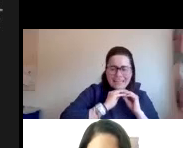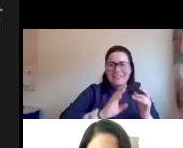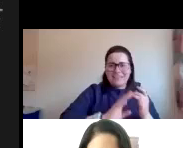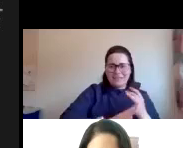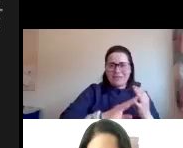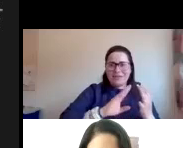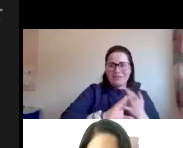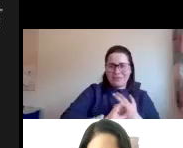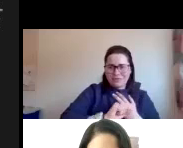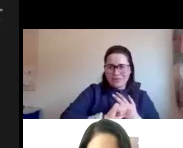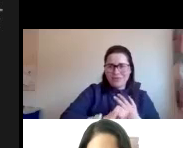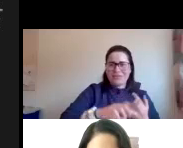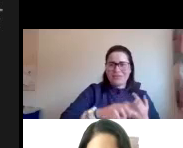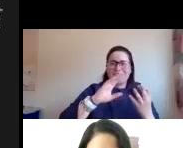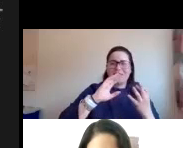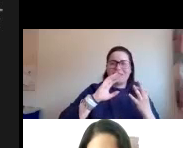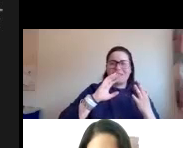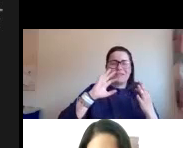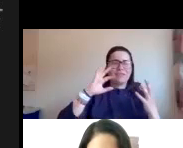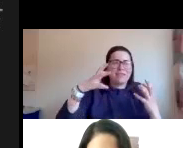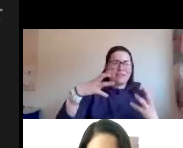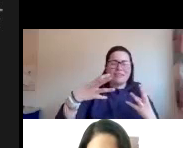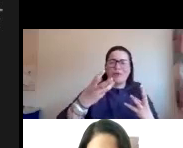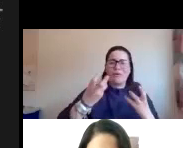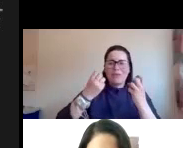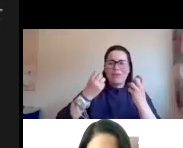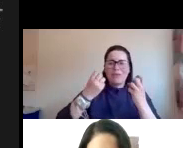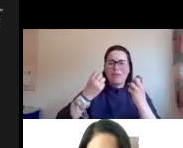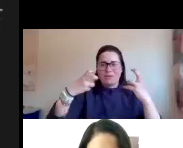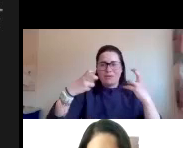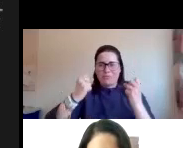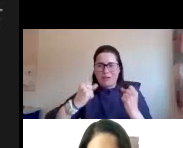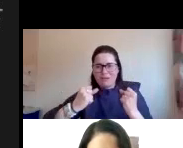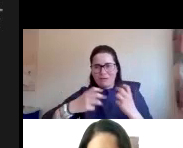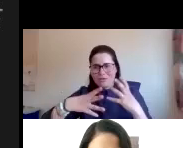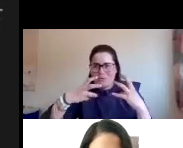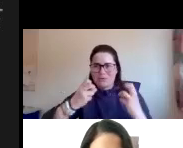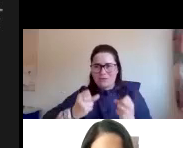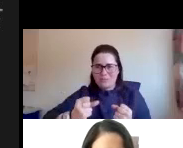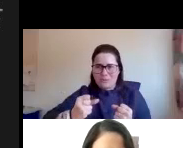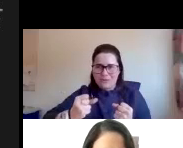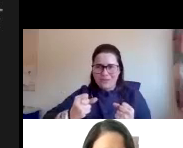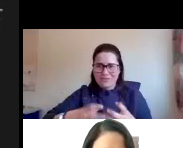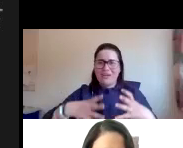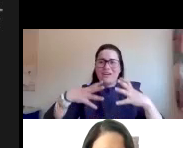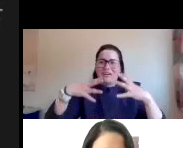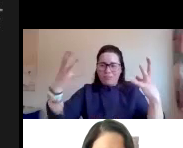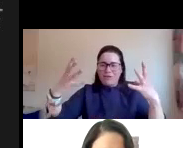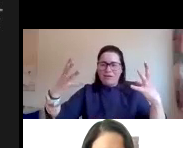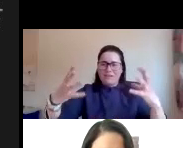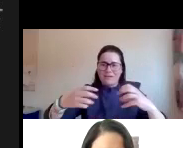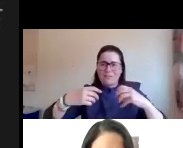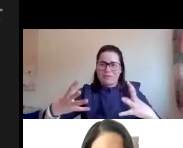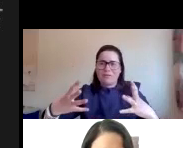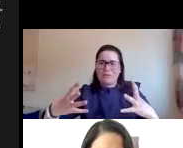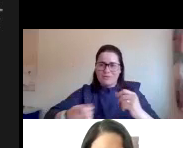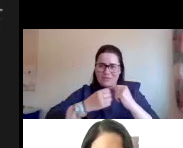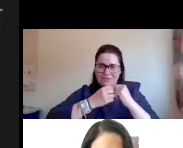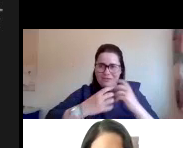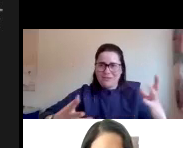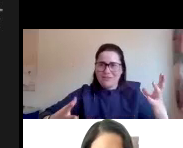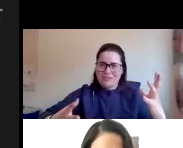alta carga de nitrógeno, fósforo, que significa que es comida para el fitoplancton o los productores primarios, que pueden hacer que el